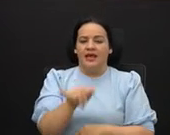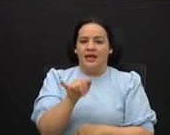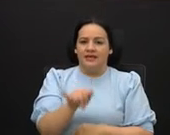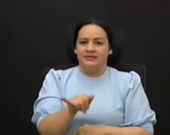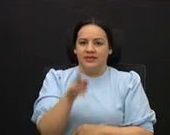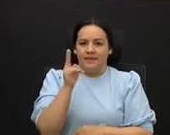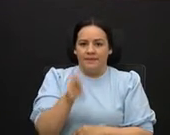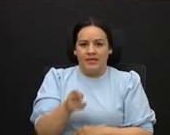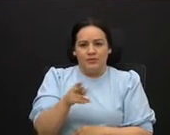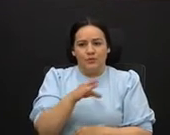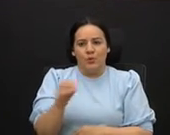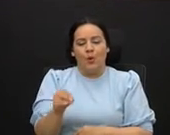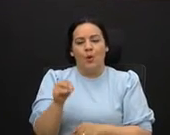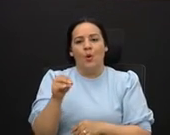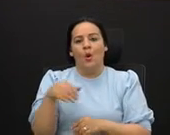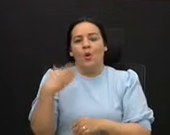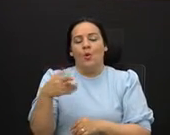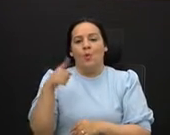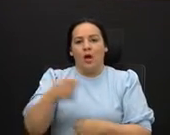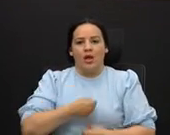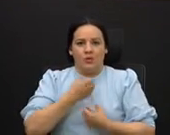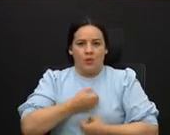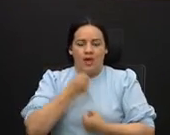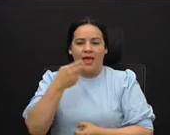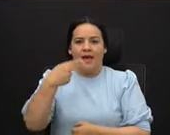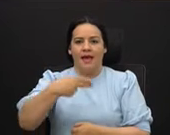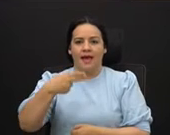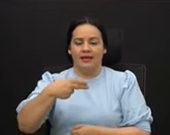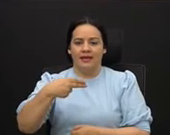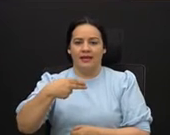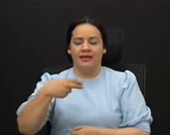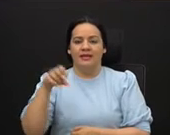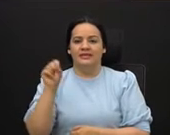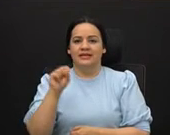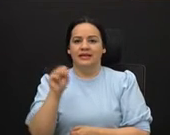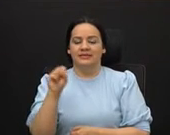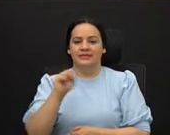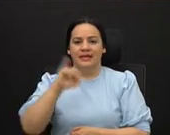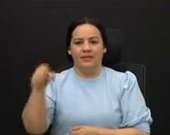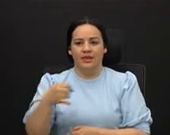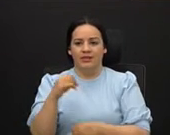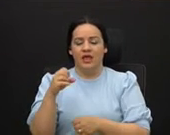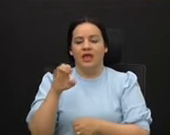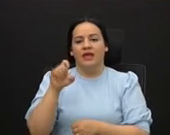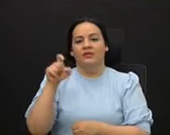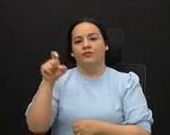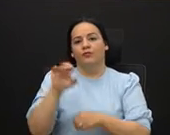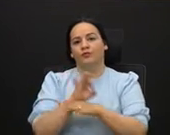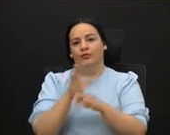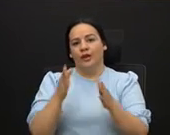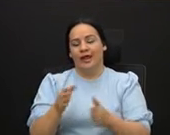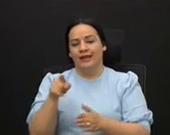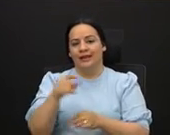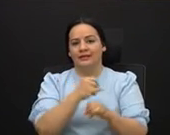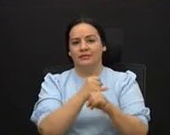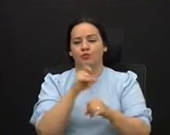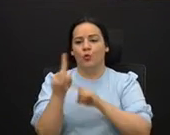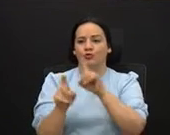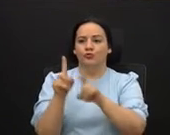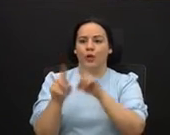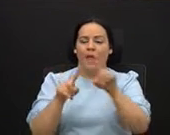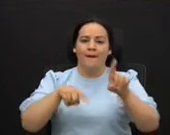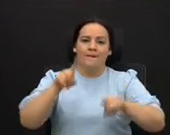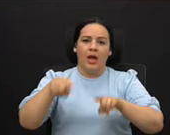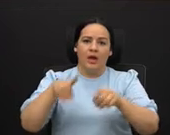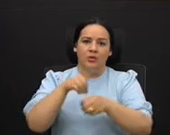Asimismo, durante la comparecencia de doña Jania Sileski Jiménez, exfuncionaria de la institución, ante la consulta de varios diputados sobre